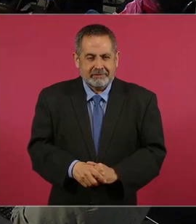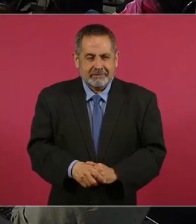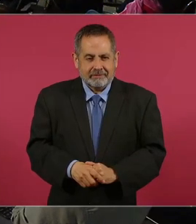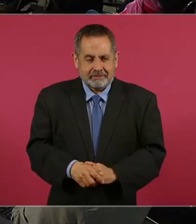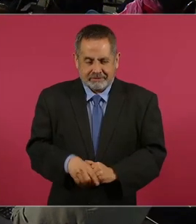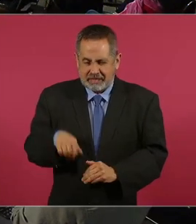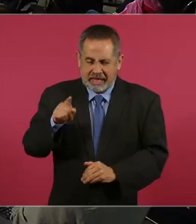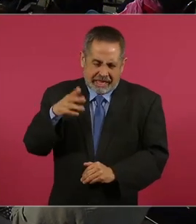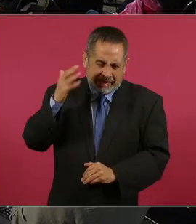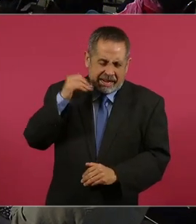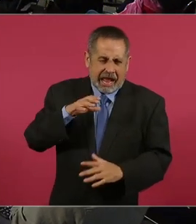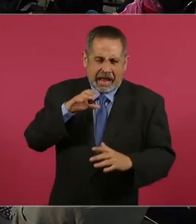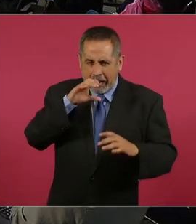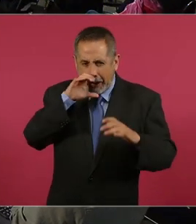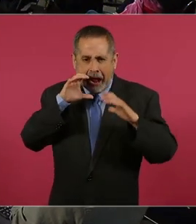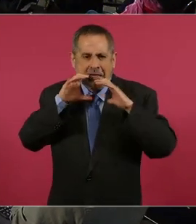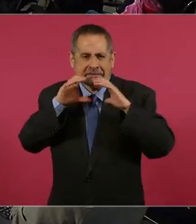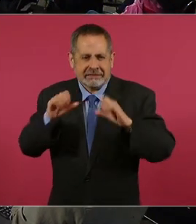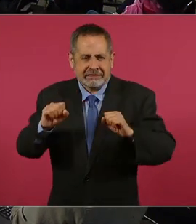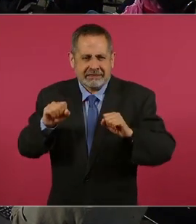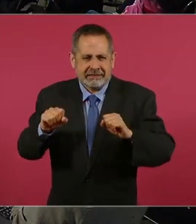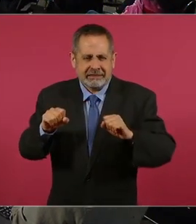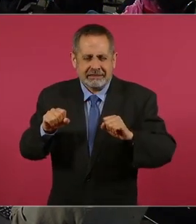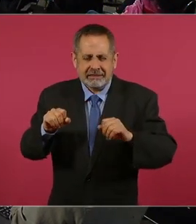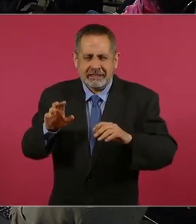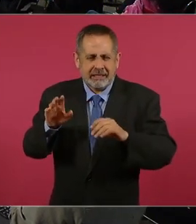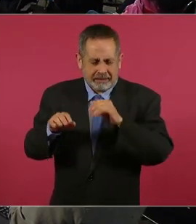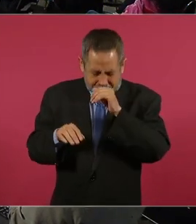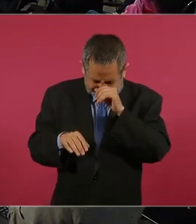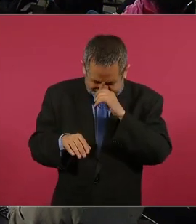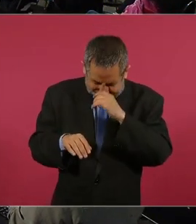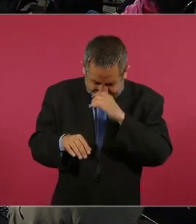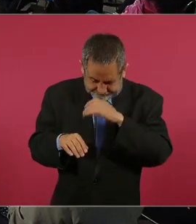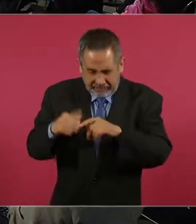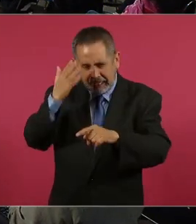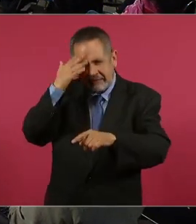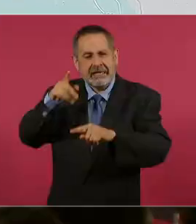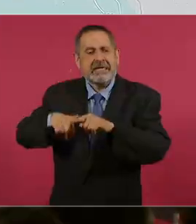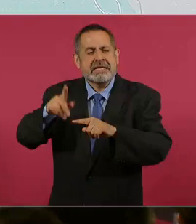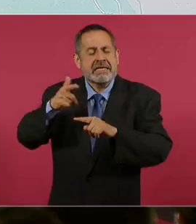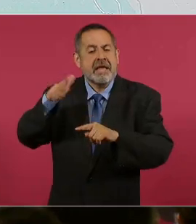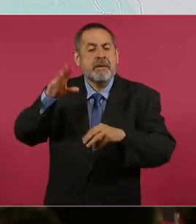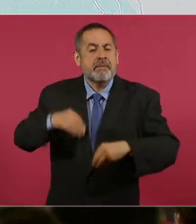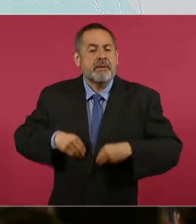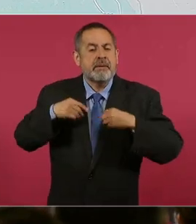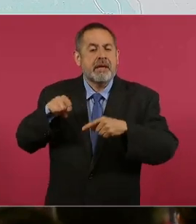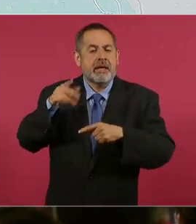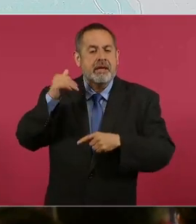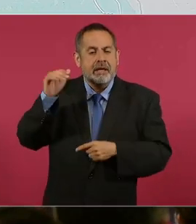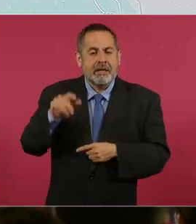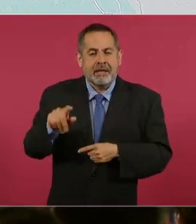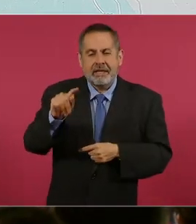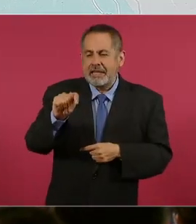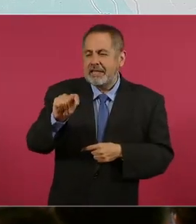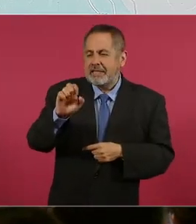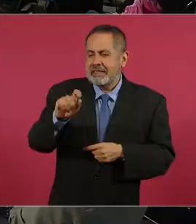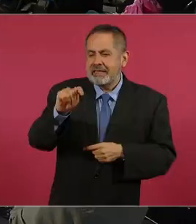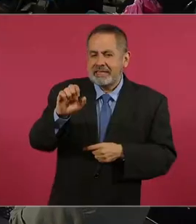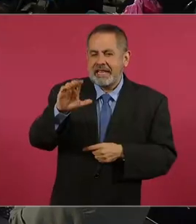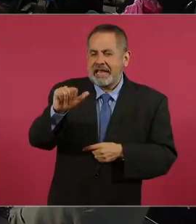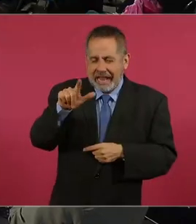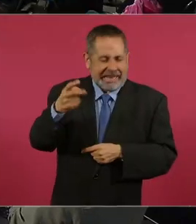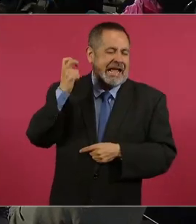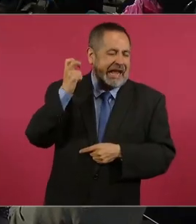Era una antigua hacienda. A ver, ¿saben quién vivía ahí? Tetecala.